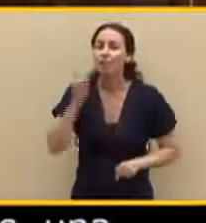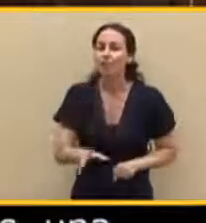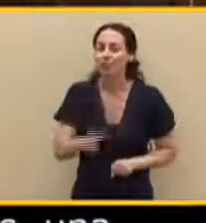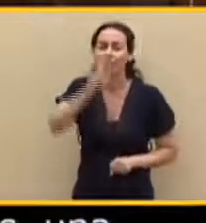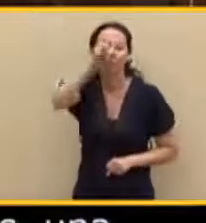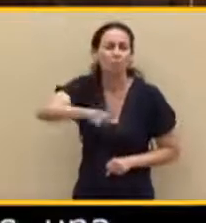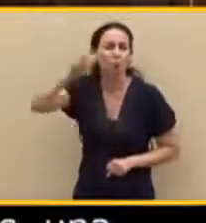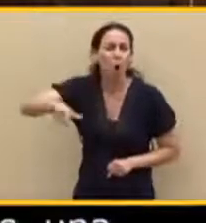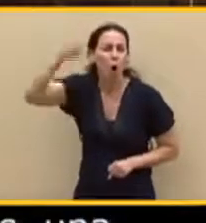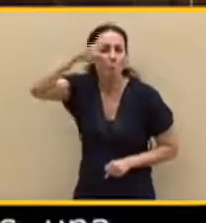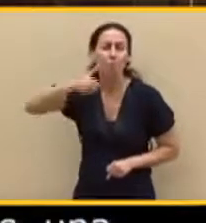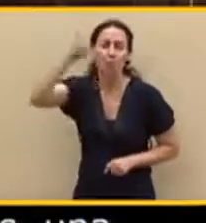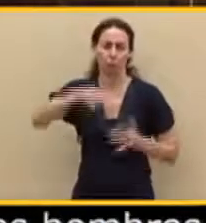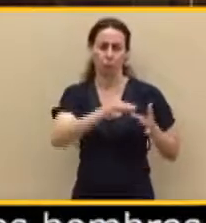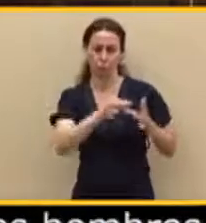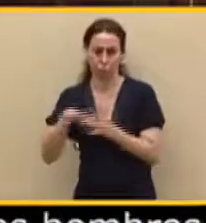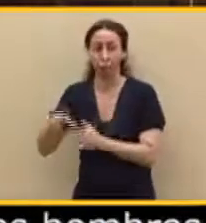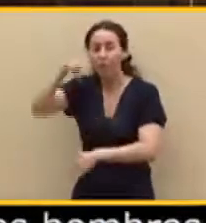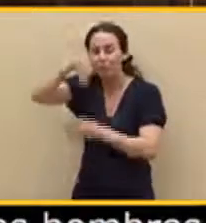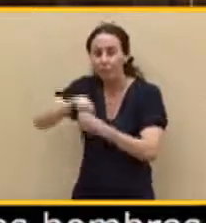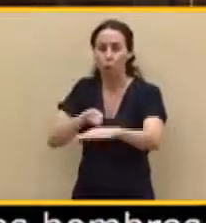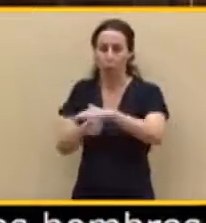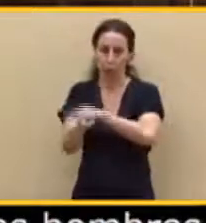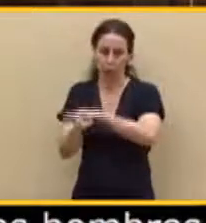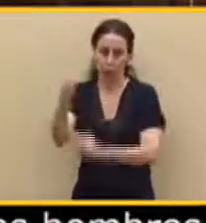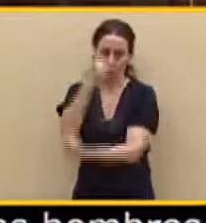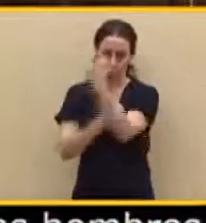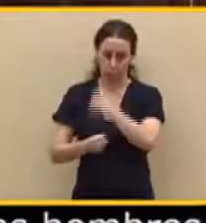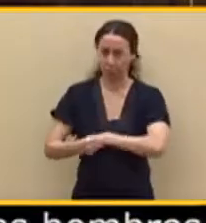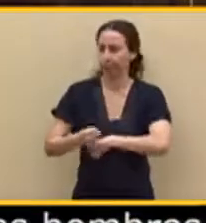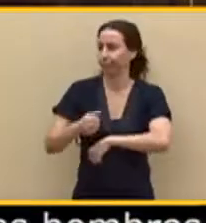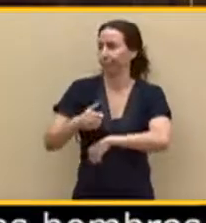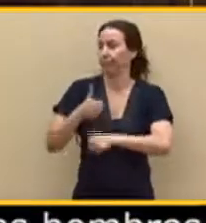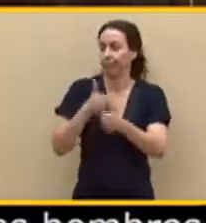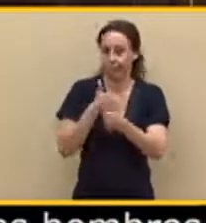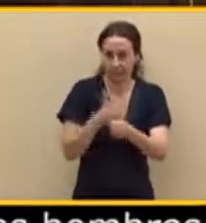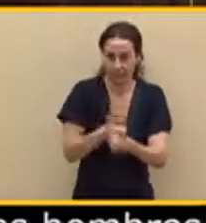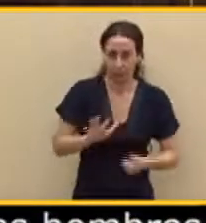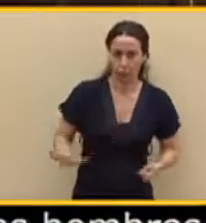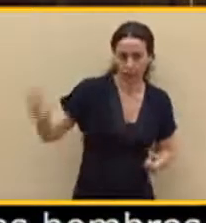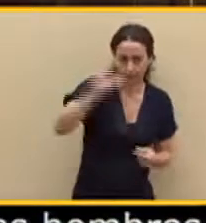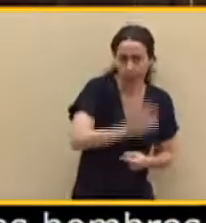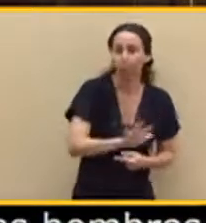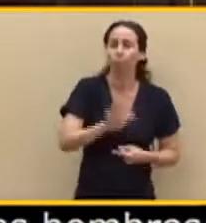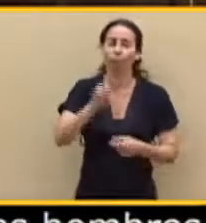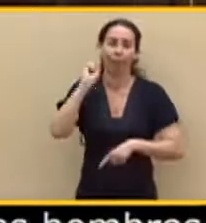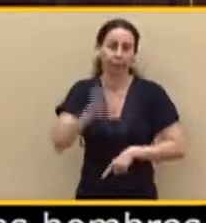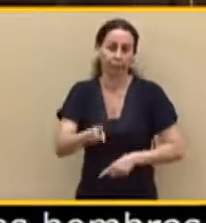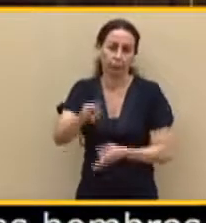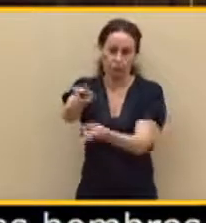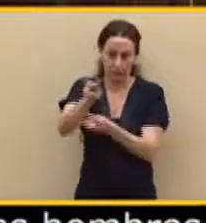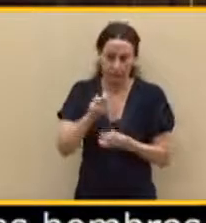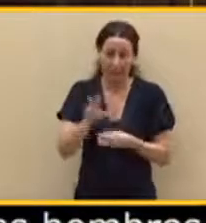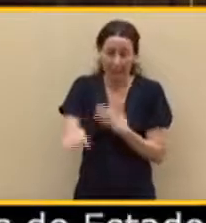los principales hombres, señorías, de su gestión económica: secretarios de Estado, un exdirector de la Agencia Tributaria, incluido el aparato más cercano,